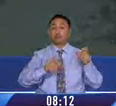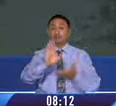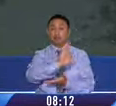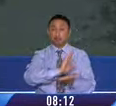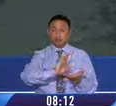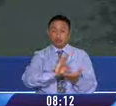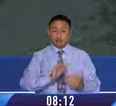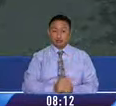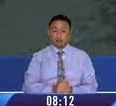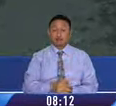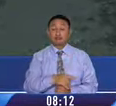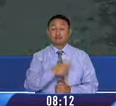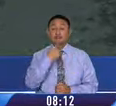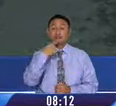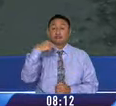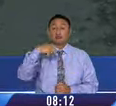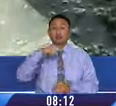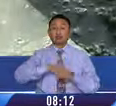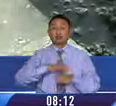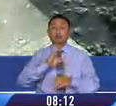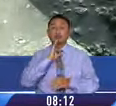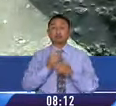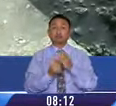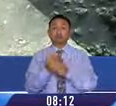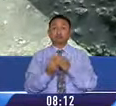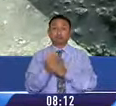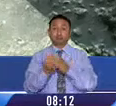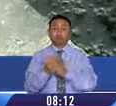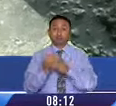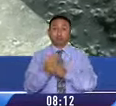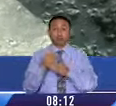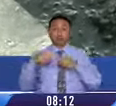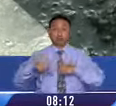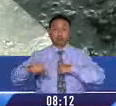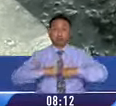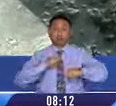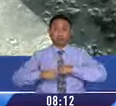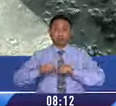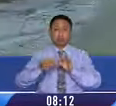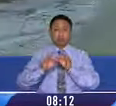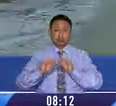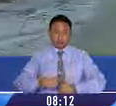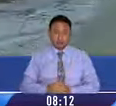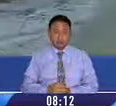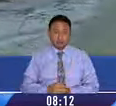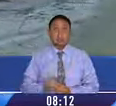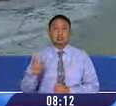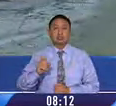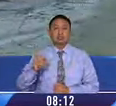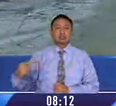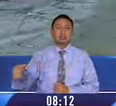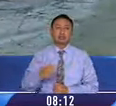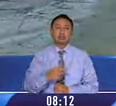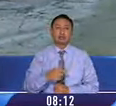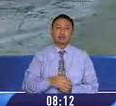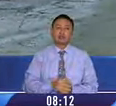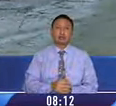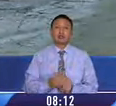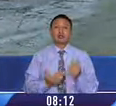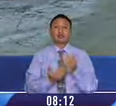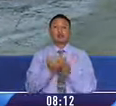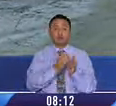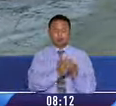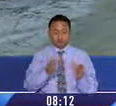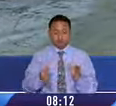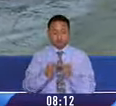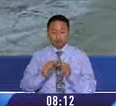barrio. Si bien dicen que debido a las fugas de agua se han realizado ciertos trabajos de intervención, necesitan que sean incluidas en la nueva fase